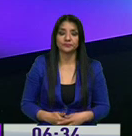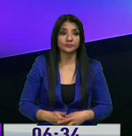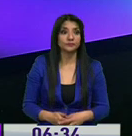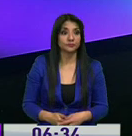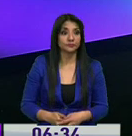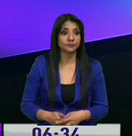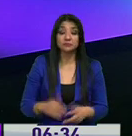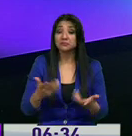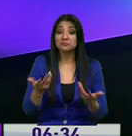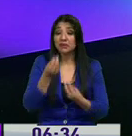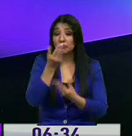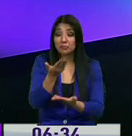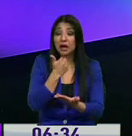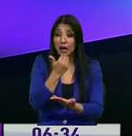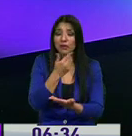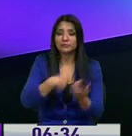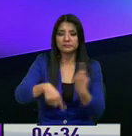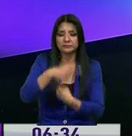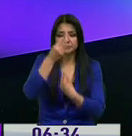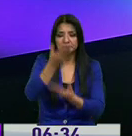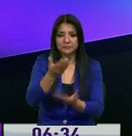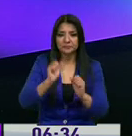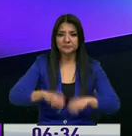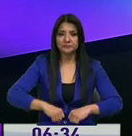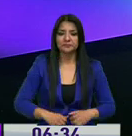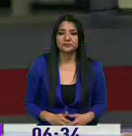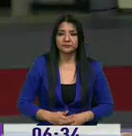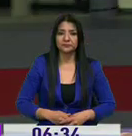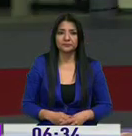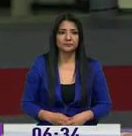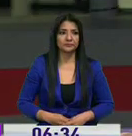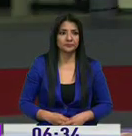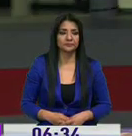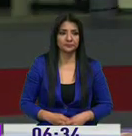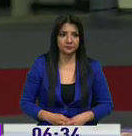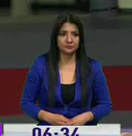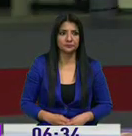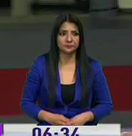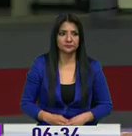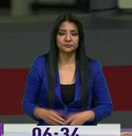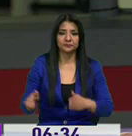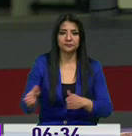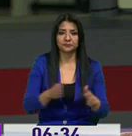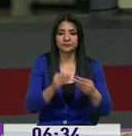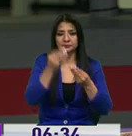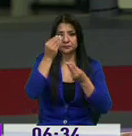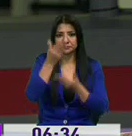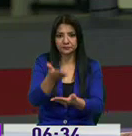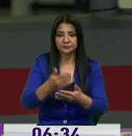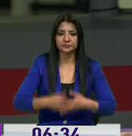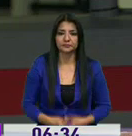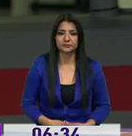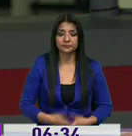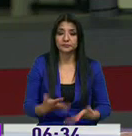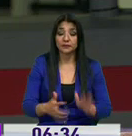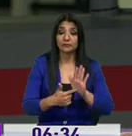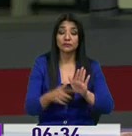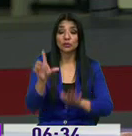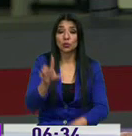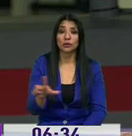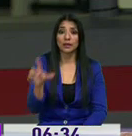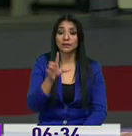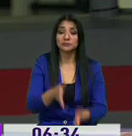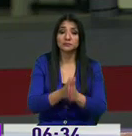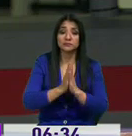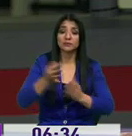de existir novedades le estaremos informando más adelante con más información oficialmente fue presentado este lunes el pedido de